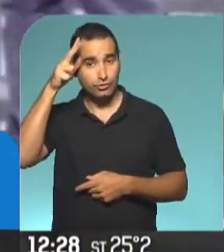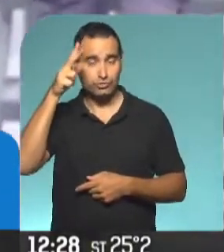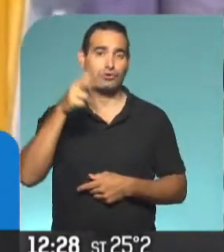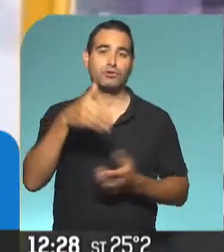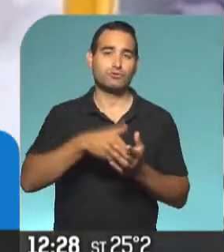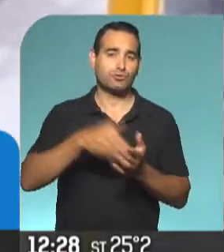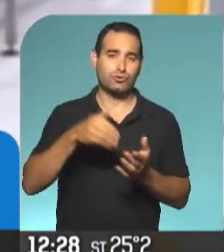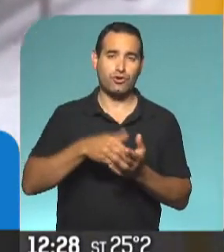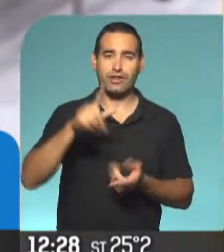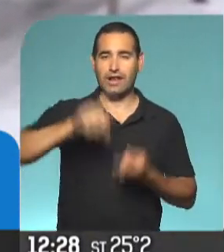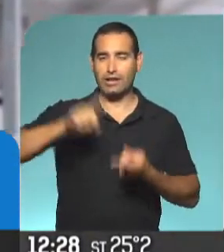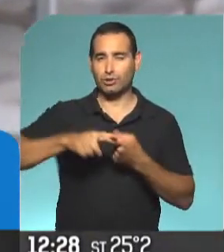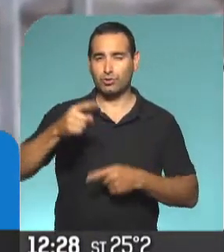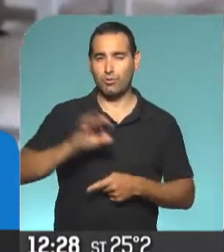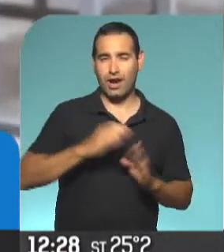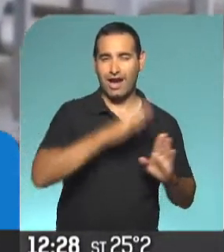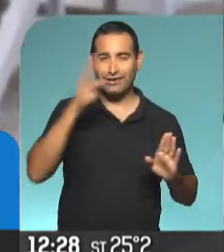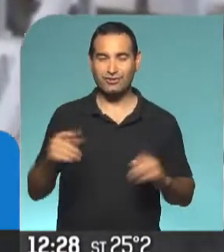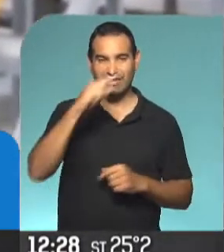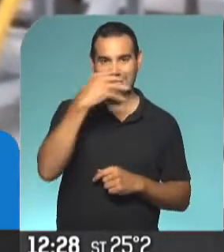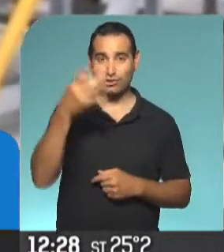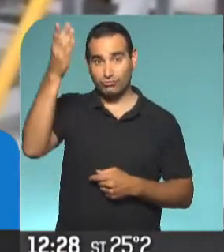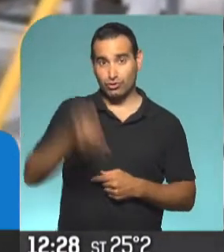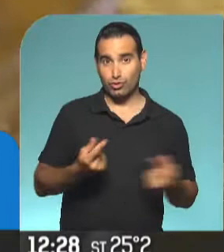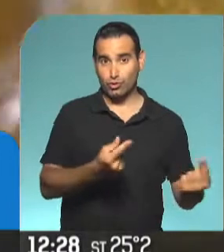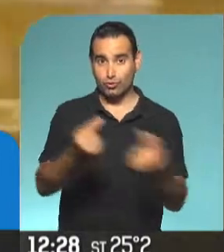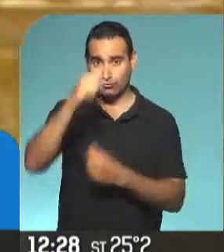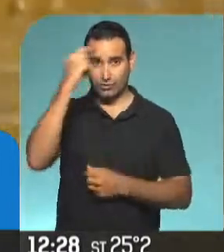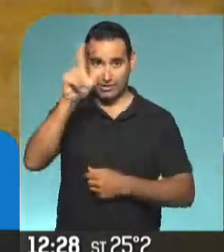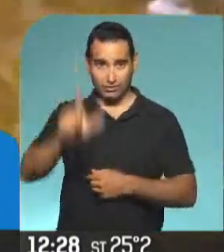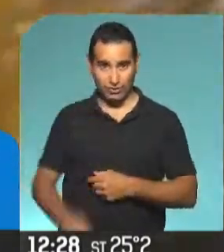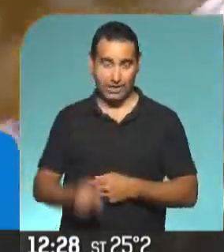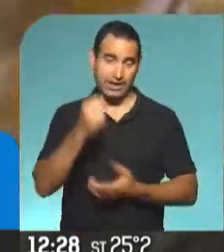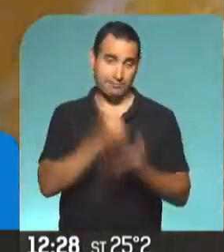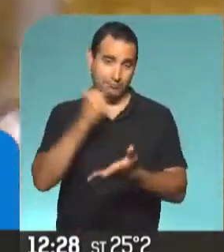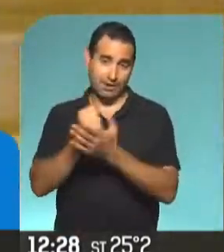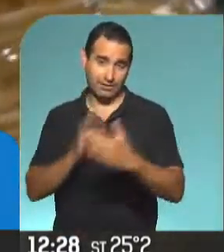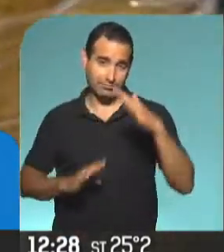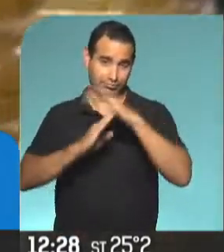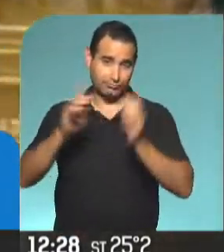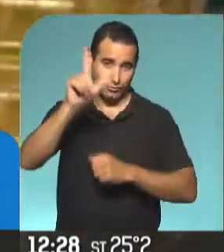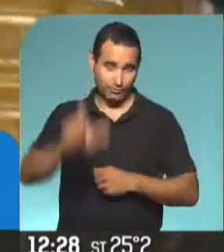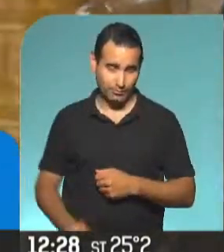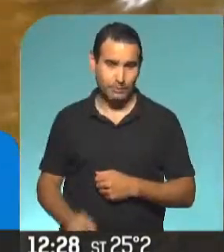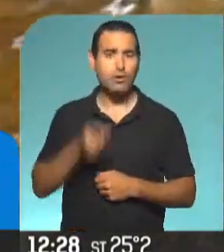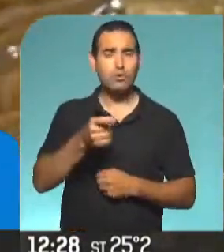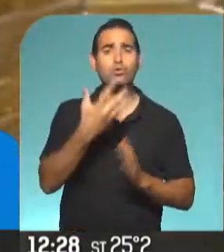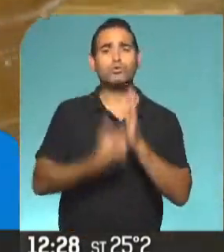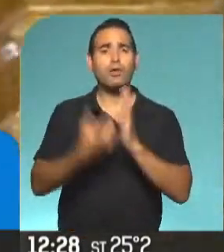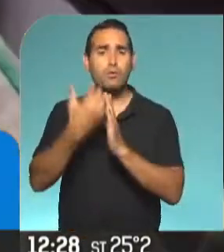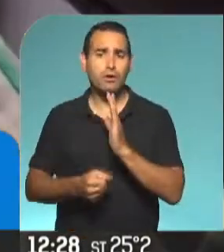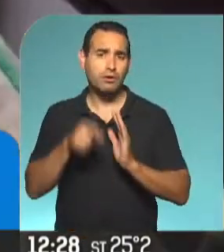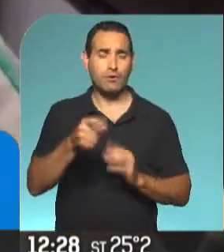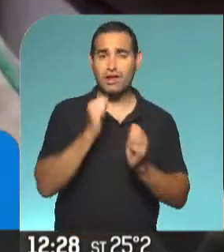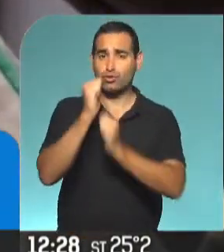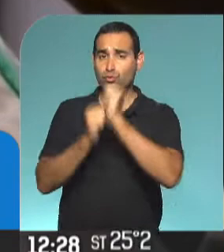litros por año que es alrededor del 75 por ciento del consumo nacional de las marcas líderes en todo el país es un subsidio absorbido por